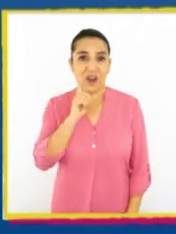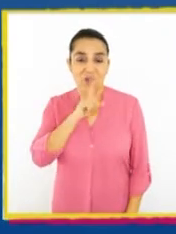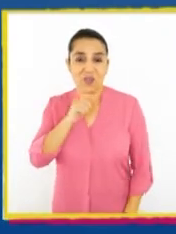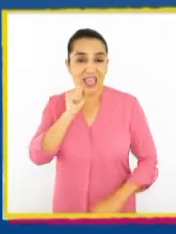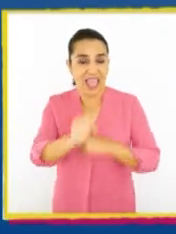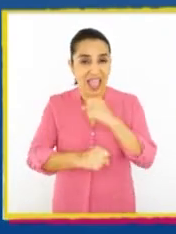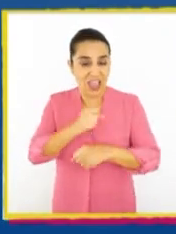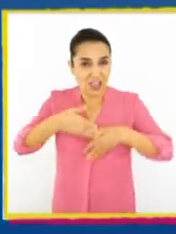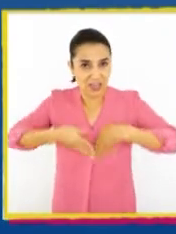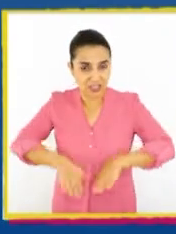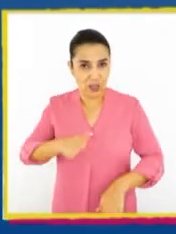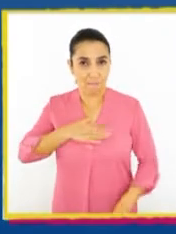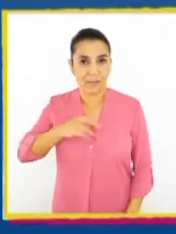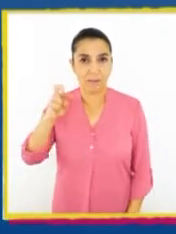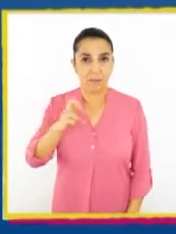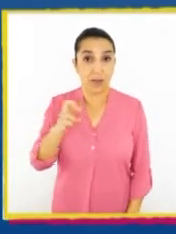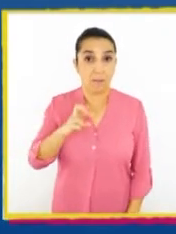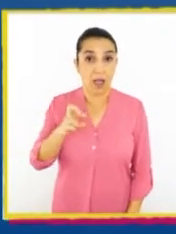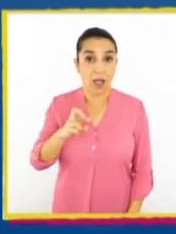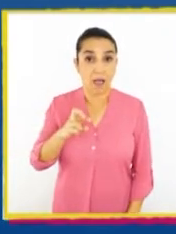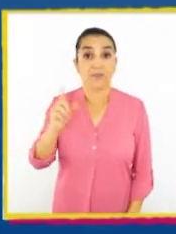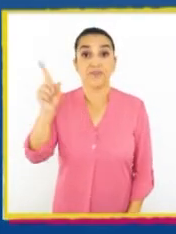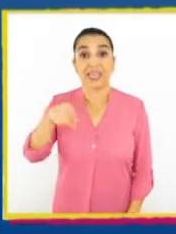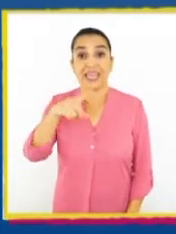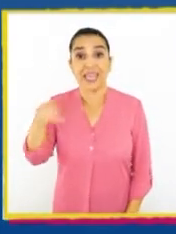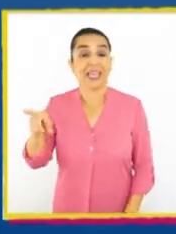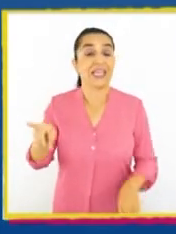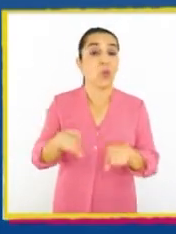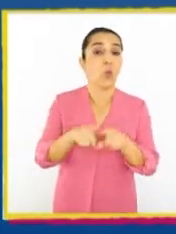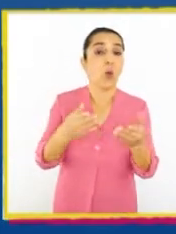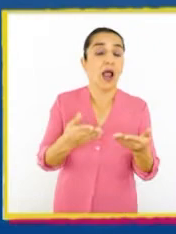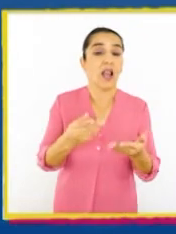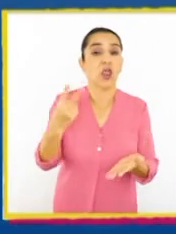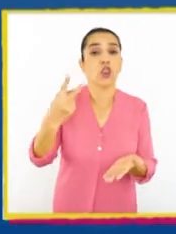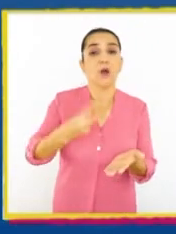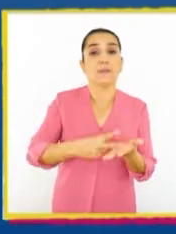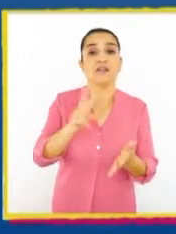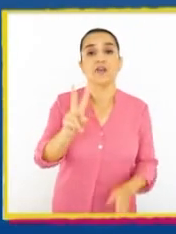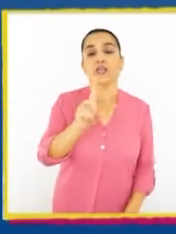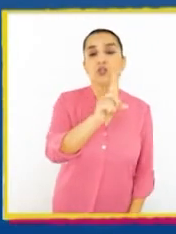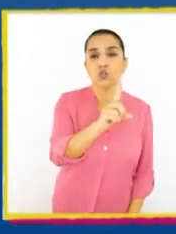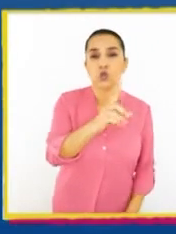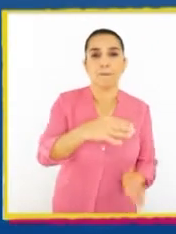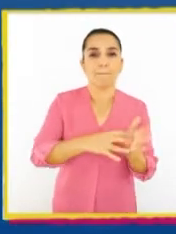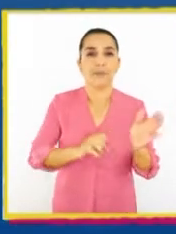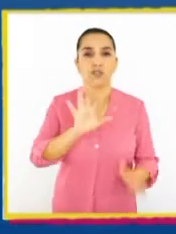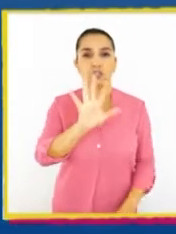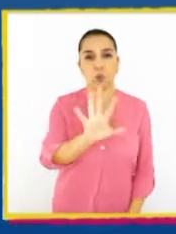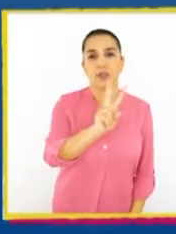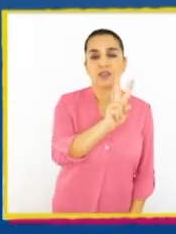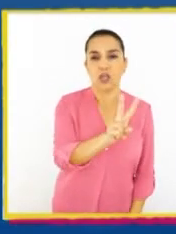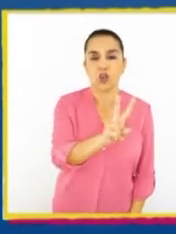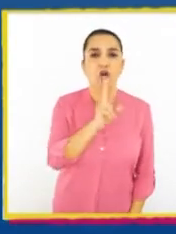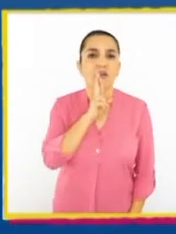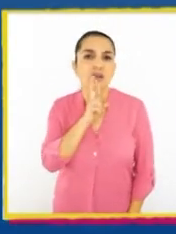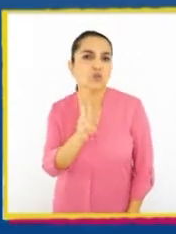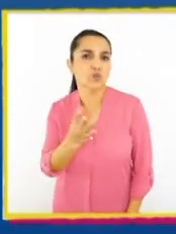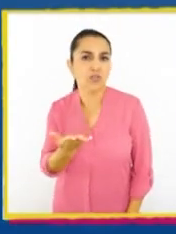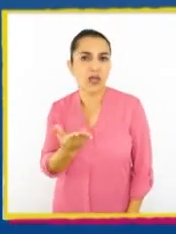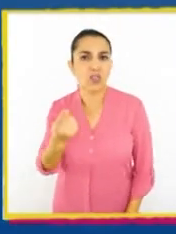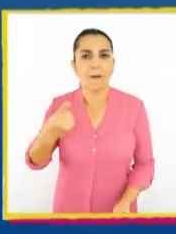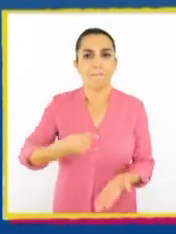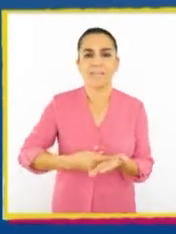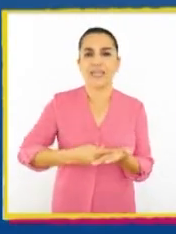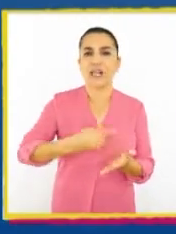llegamos finalmente a que el año en que nació mi papá es igual a X es igual a 2021 menos 52. Y esto